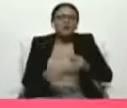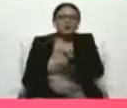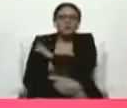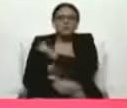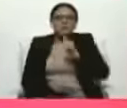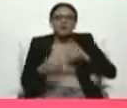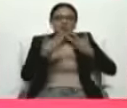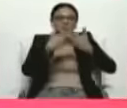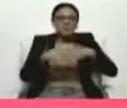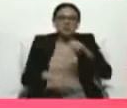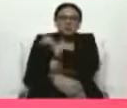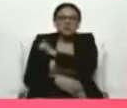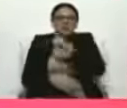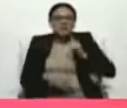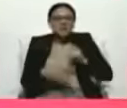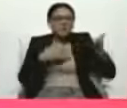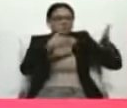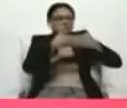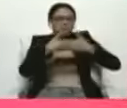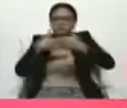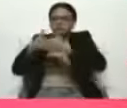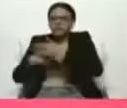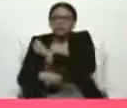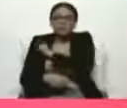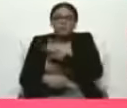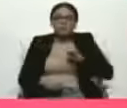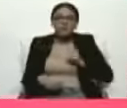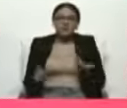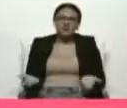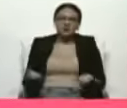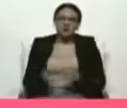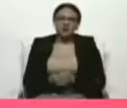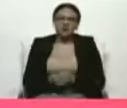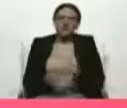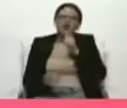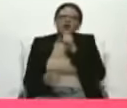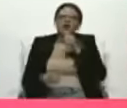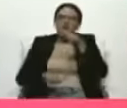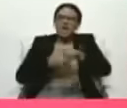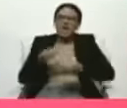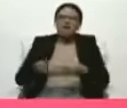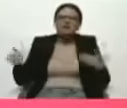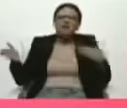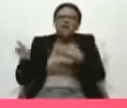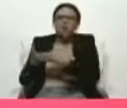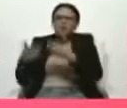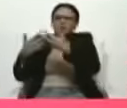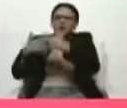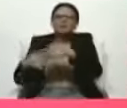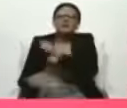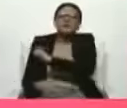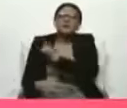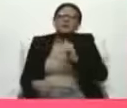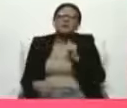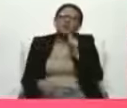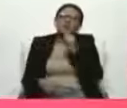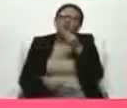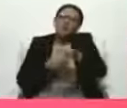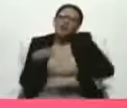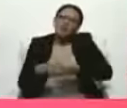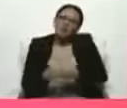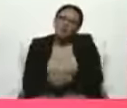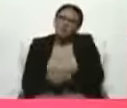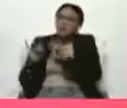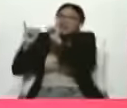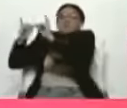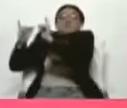¿Y quién atentó contra las empresas privadas? El chavismo. Fue la oposición, con sus sanciones, con